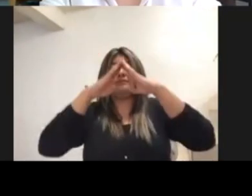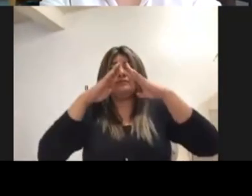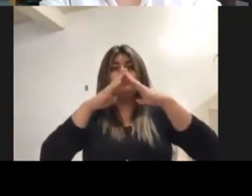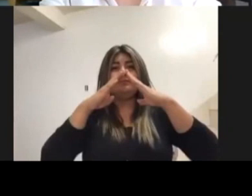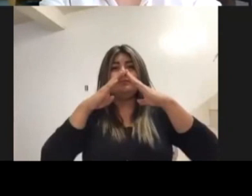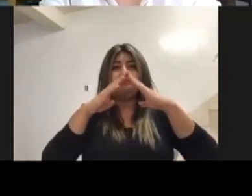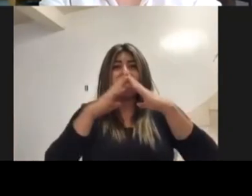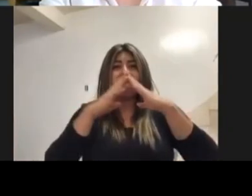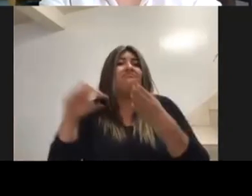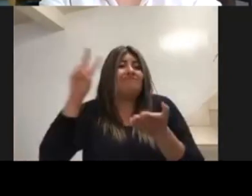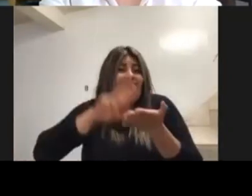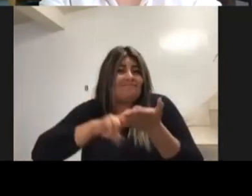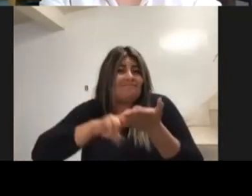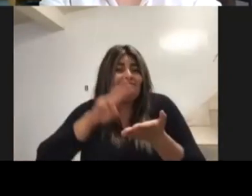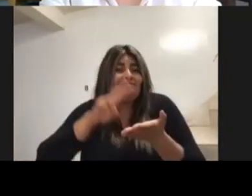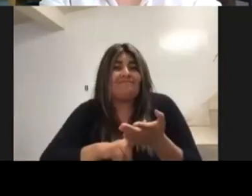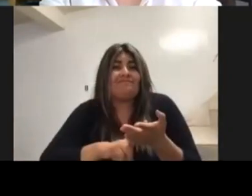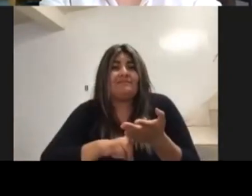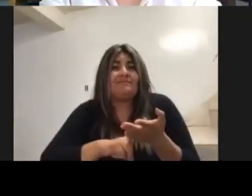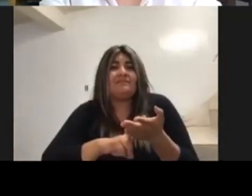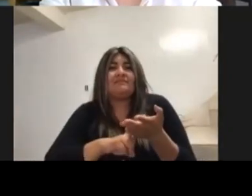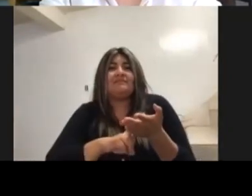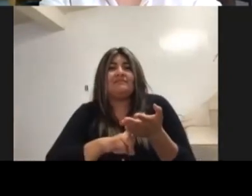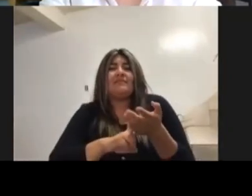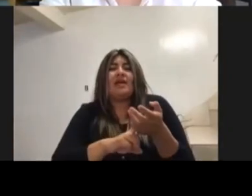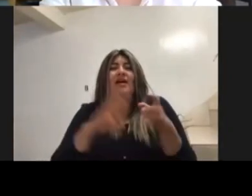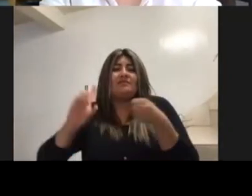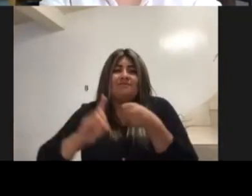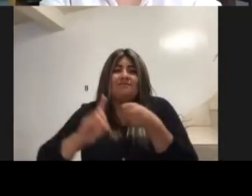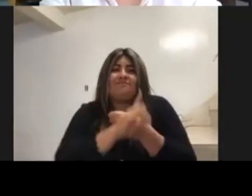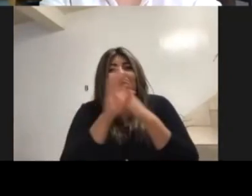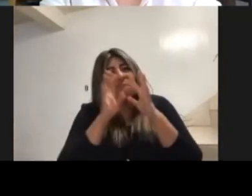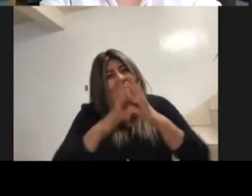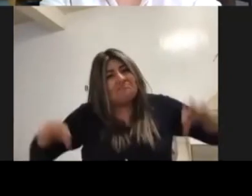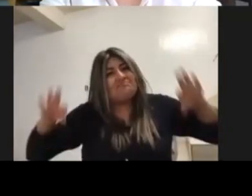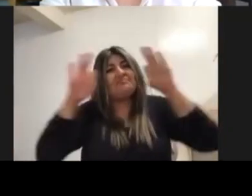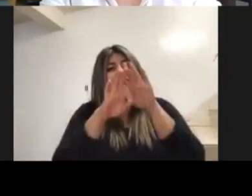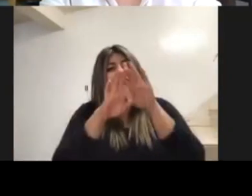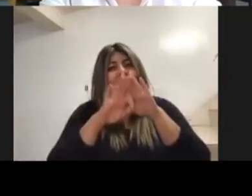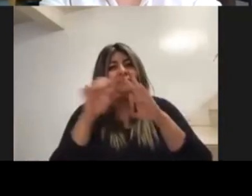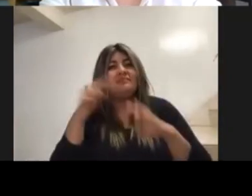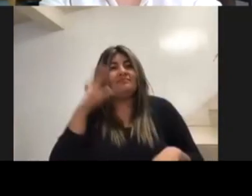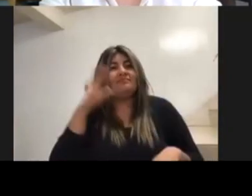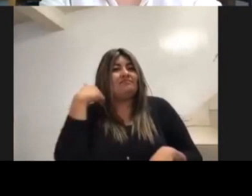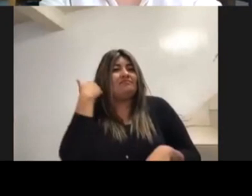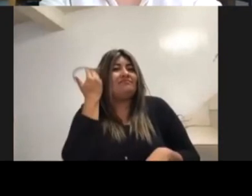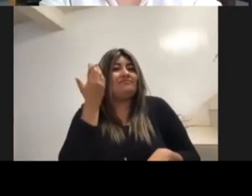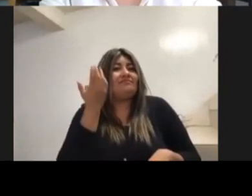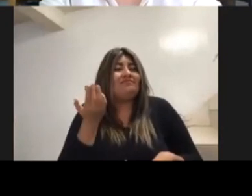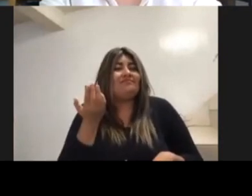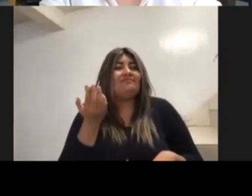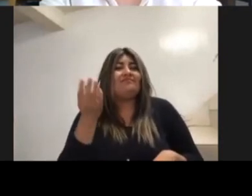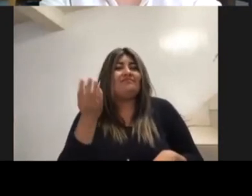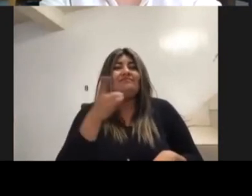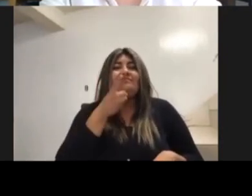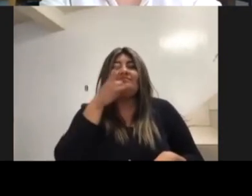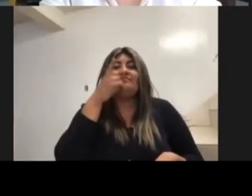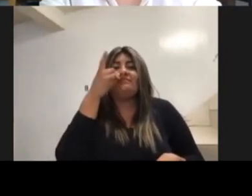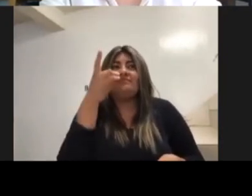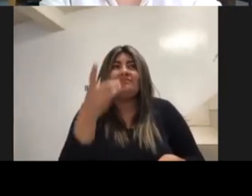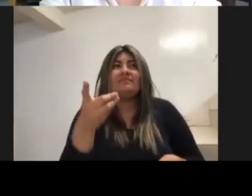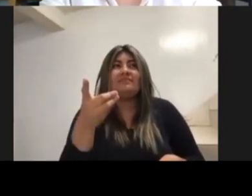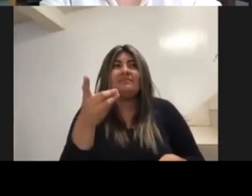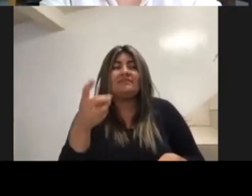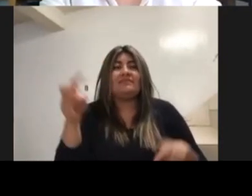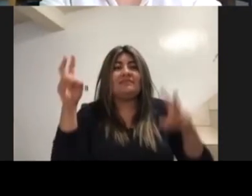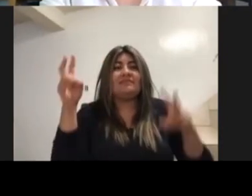realmente nos ha generado un reto muy importante, y es al que yo quisiera referirme en función del